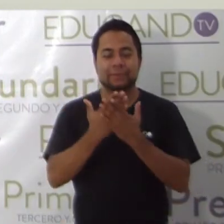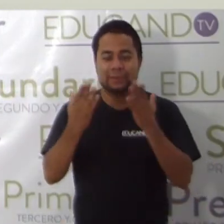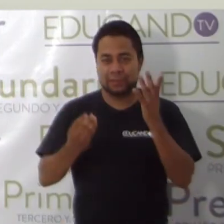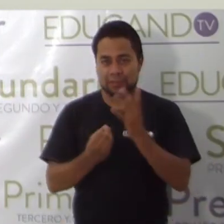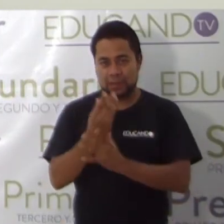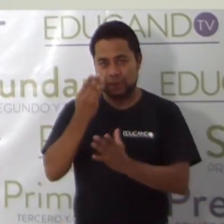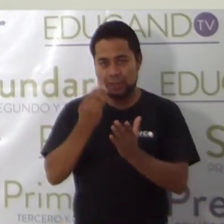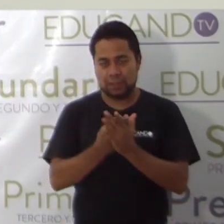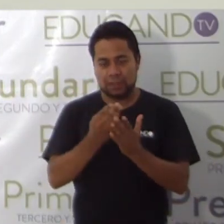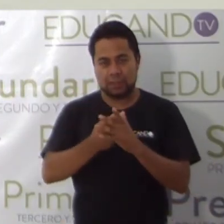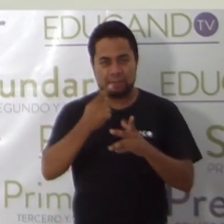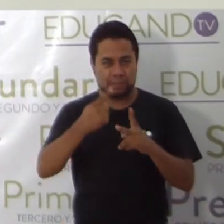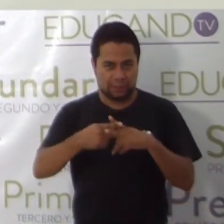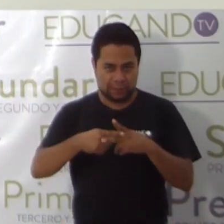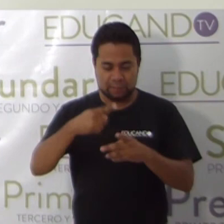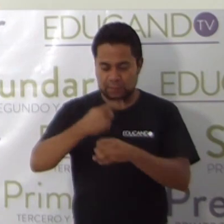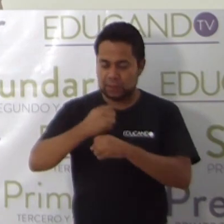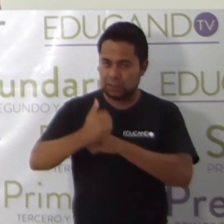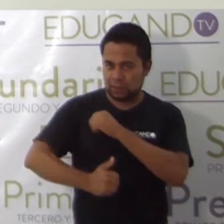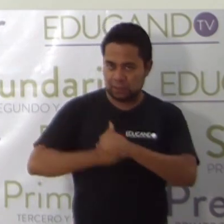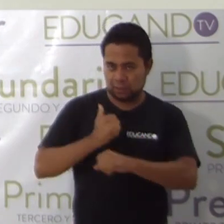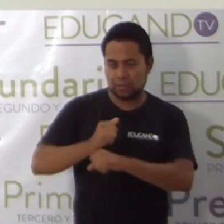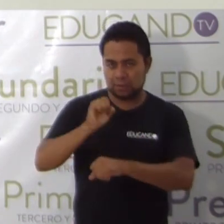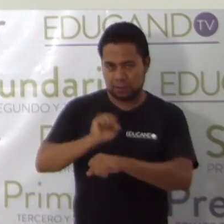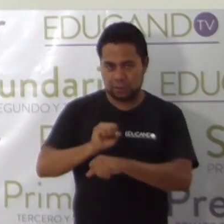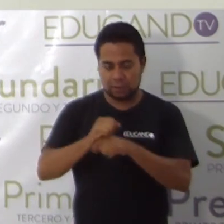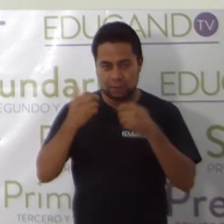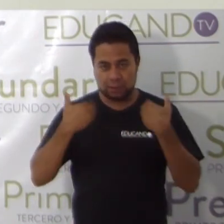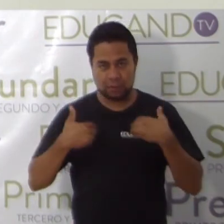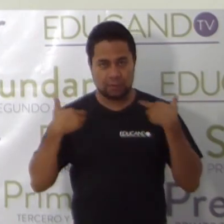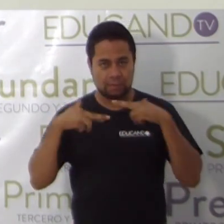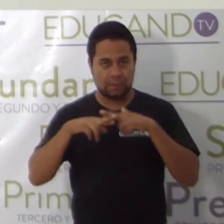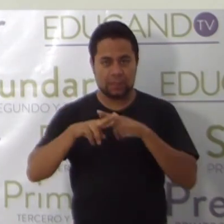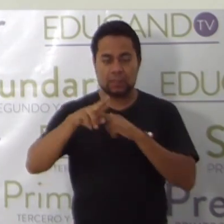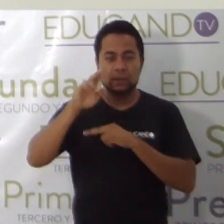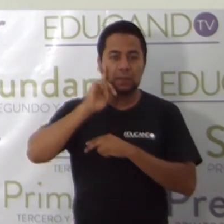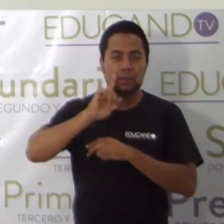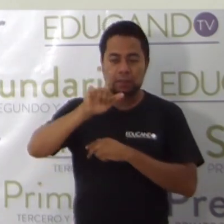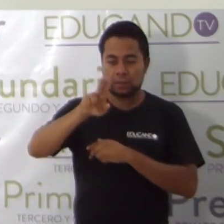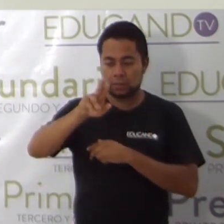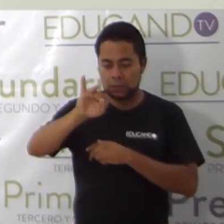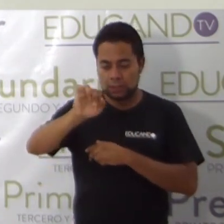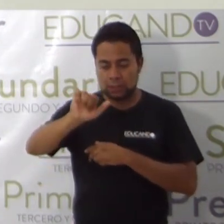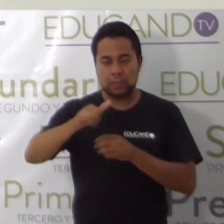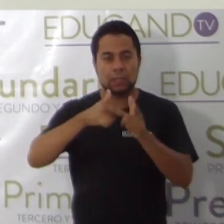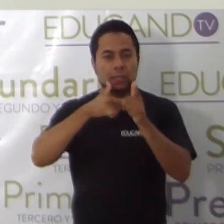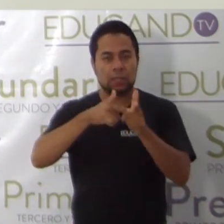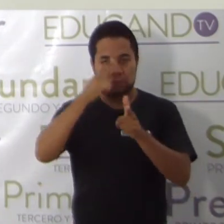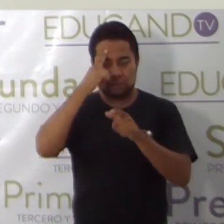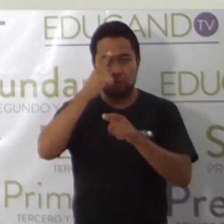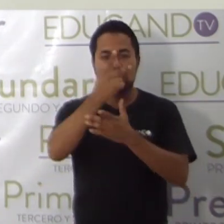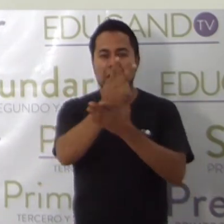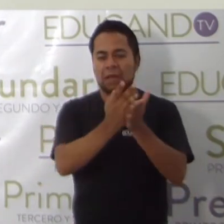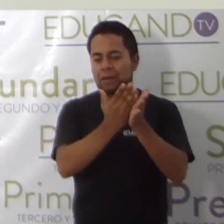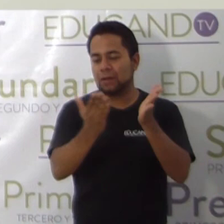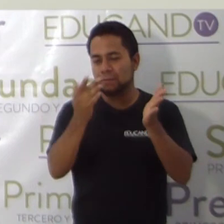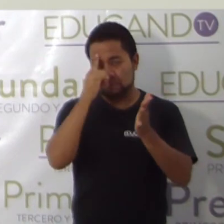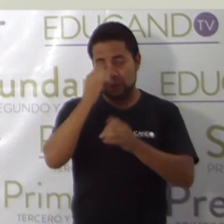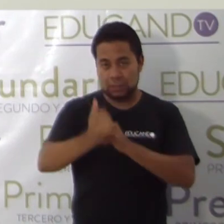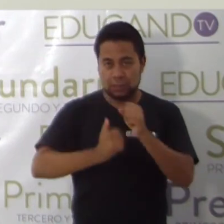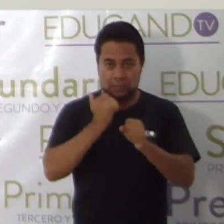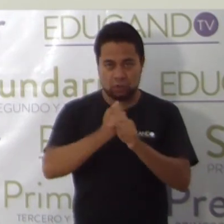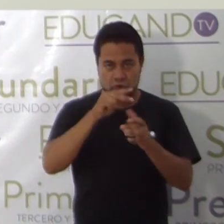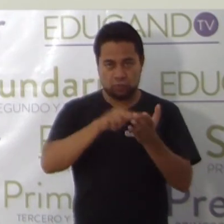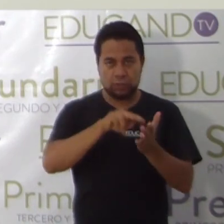Bienvenidos a una nueva sesión de matemáticas para primer grado de secundaria. Soy la profesora Luisa y vamos a seguir desarrollando el contenido programático para el ciclo